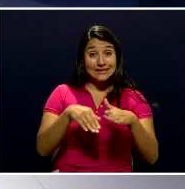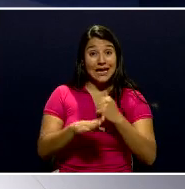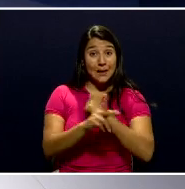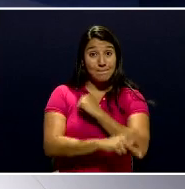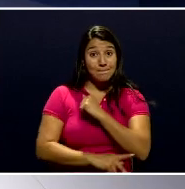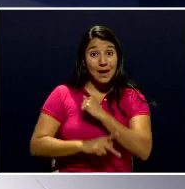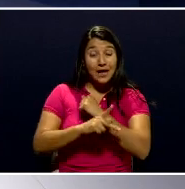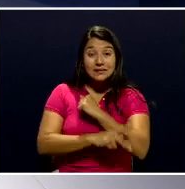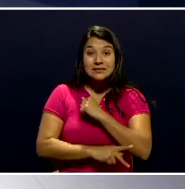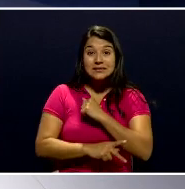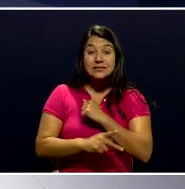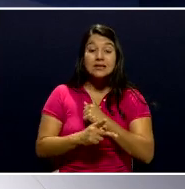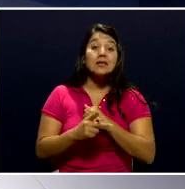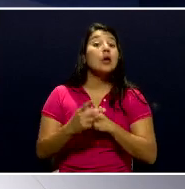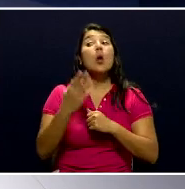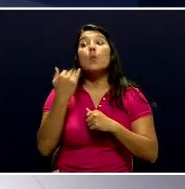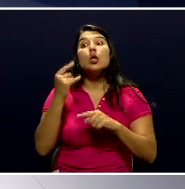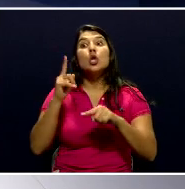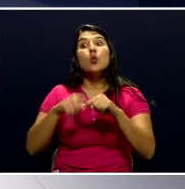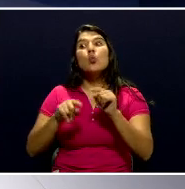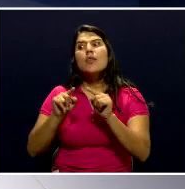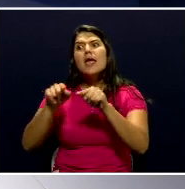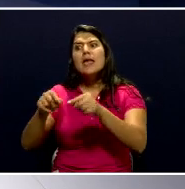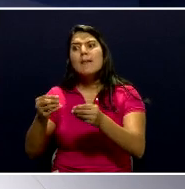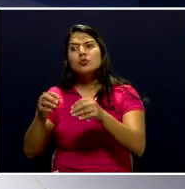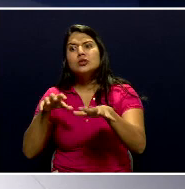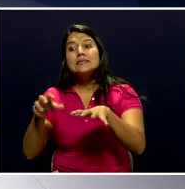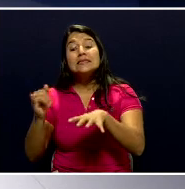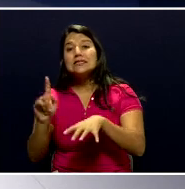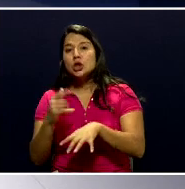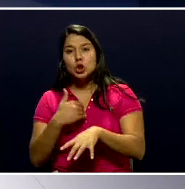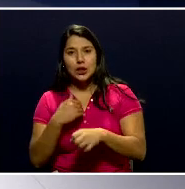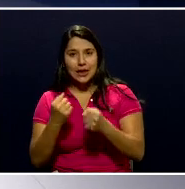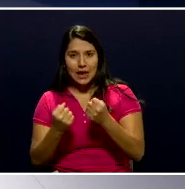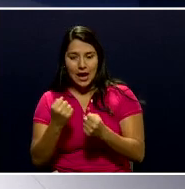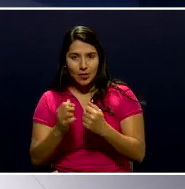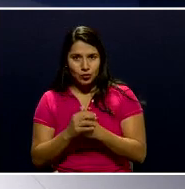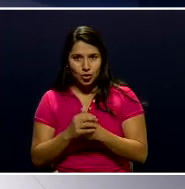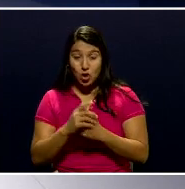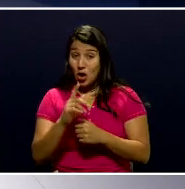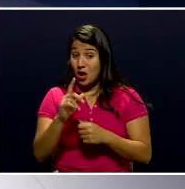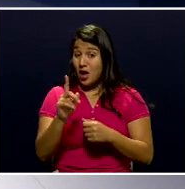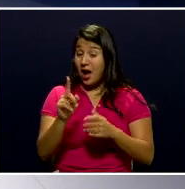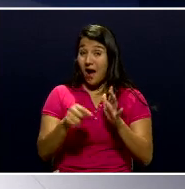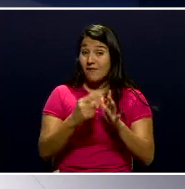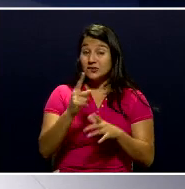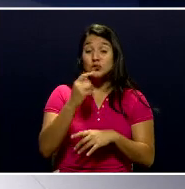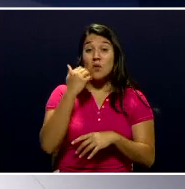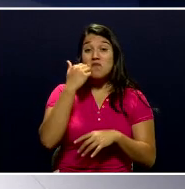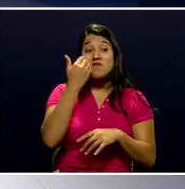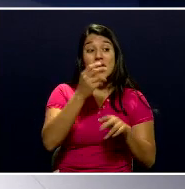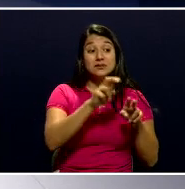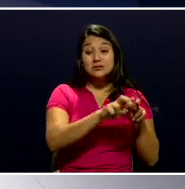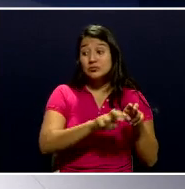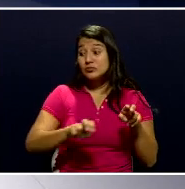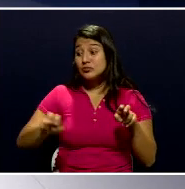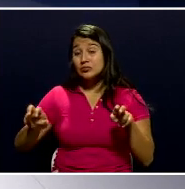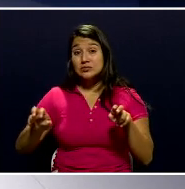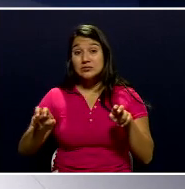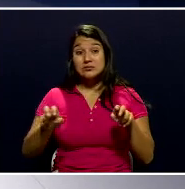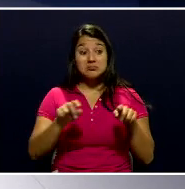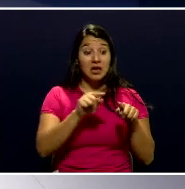un montón de eventos si no tiene automóvil. No es fácil viajar entre un punto y otro de las